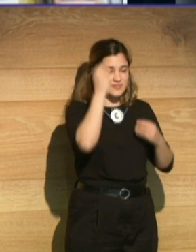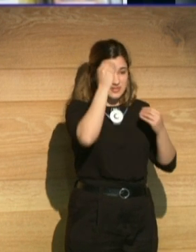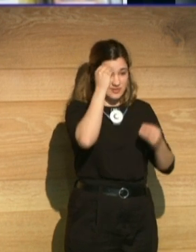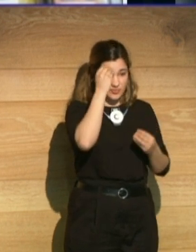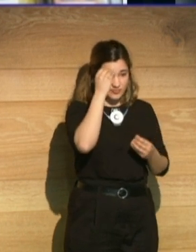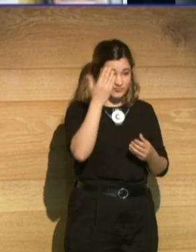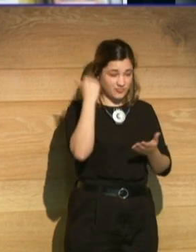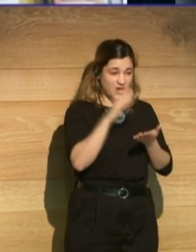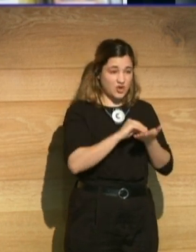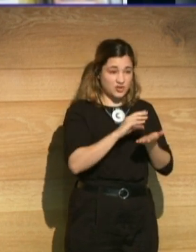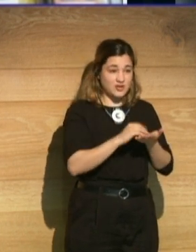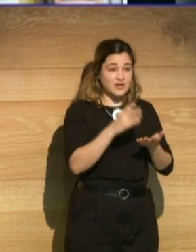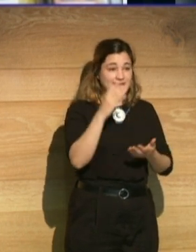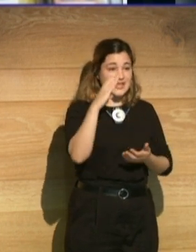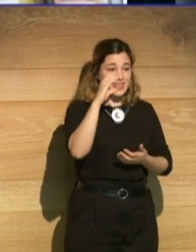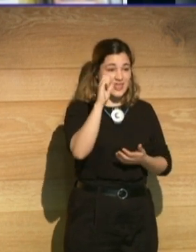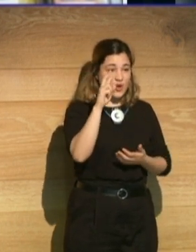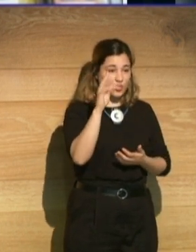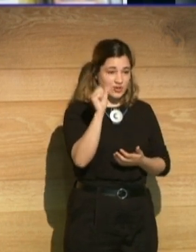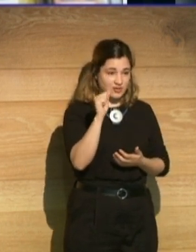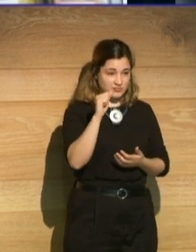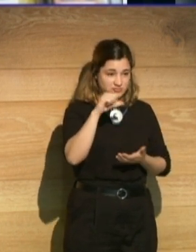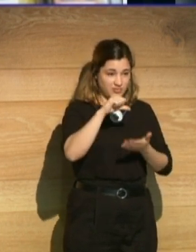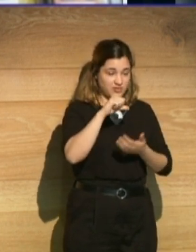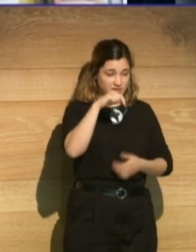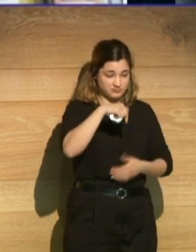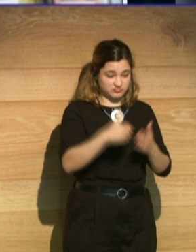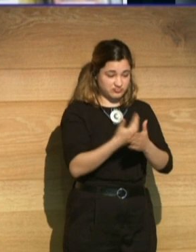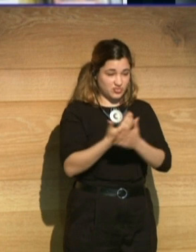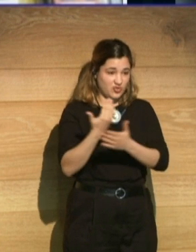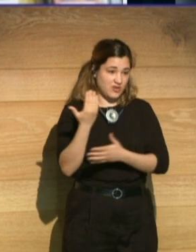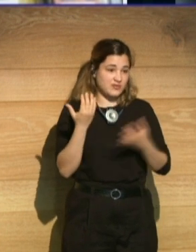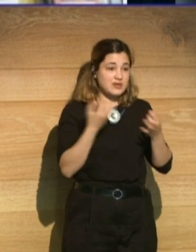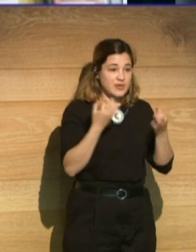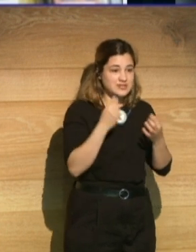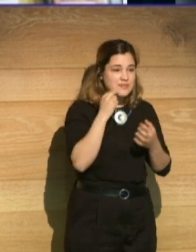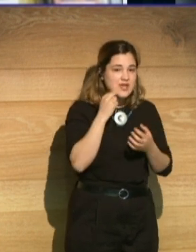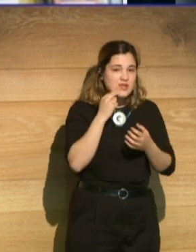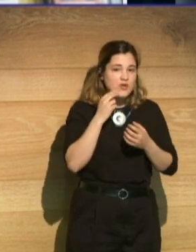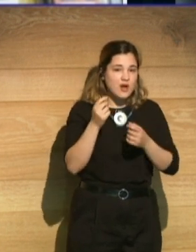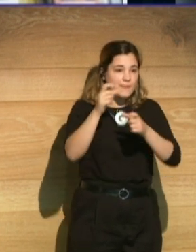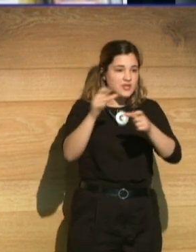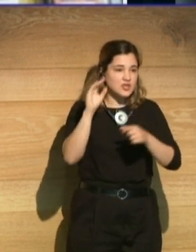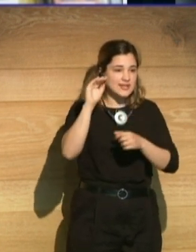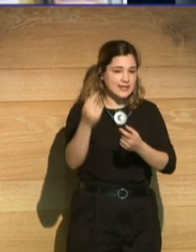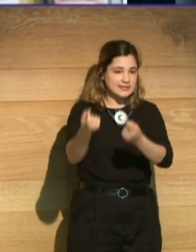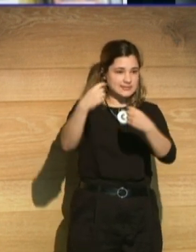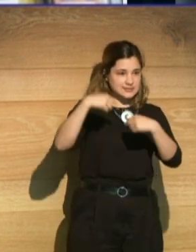de lo que está pasando en Ceuta en estos días, nuestro miedo a los inmigrantes y su esperanza a una